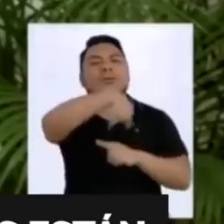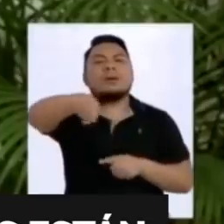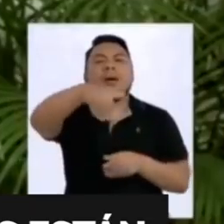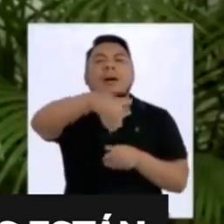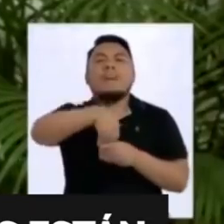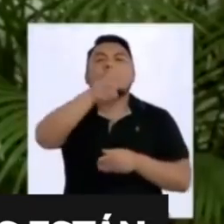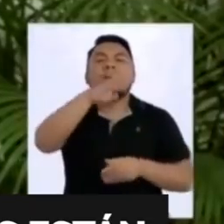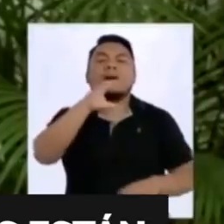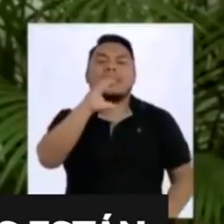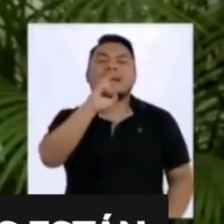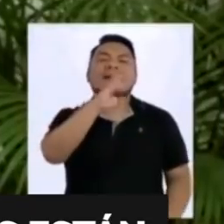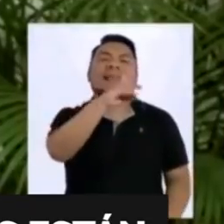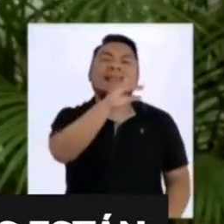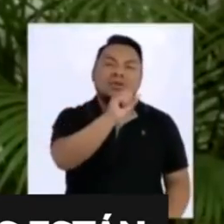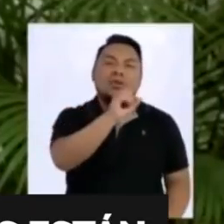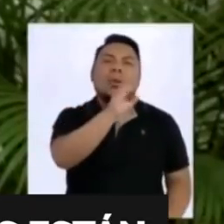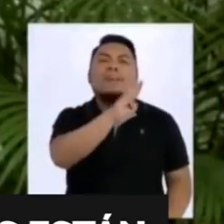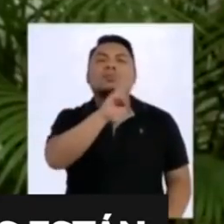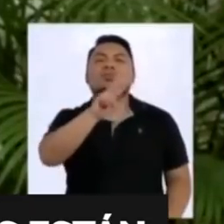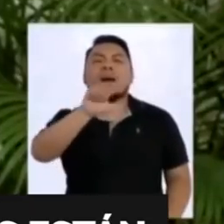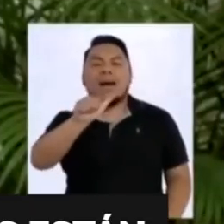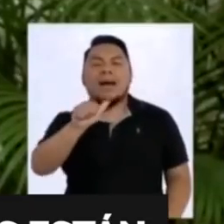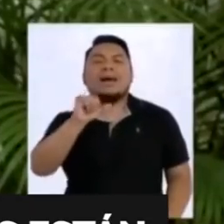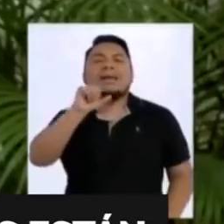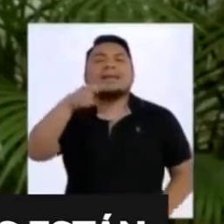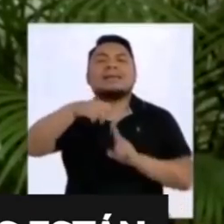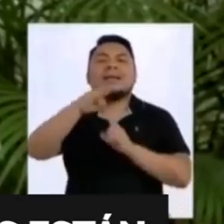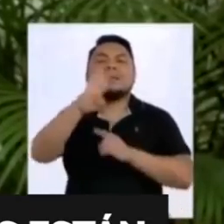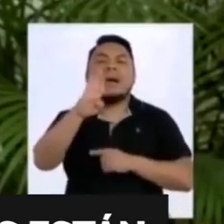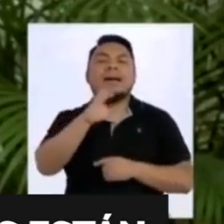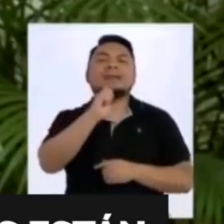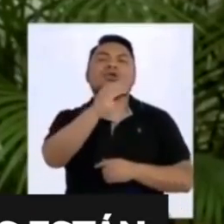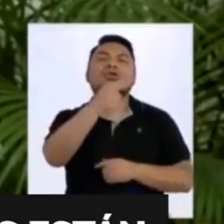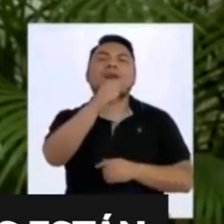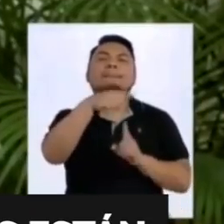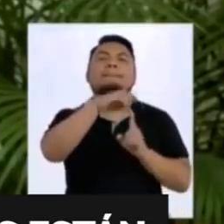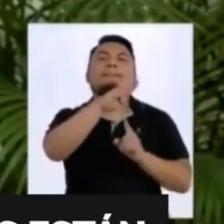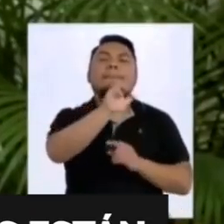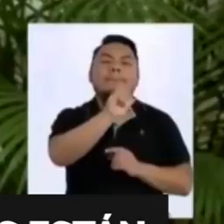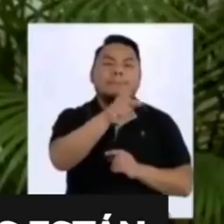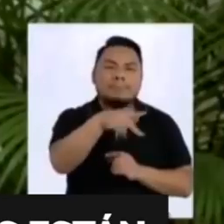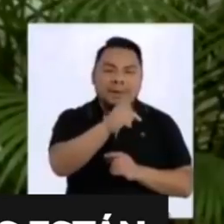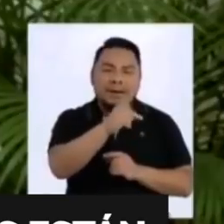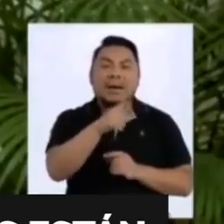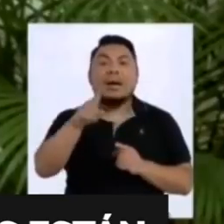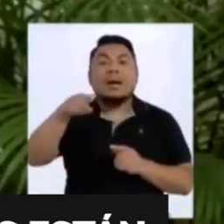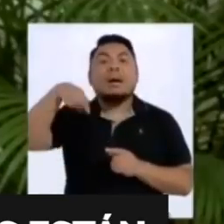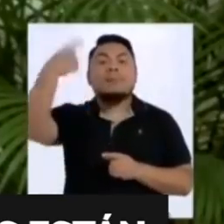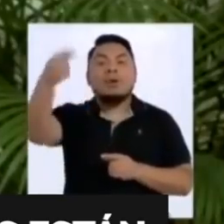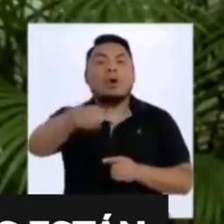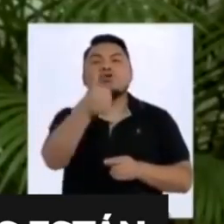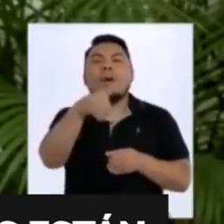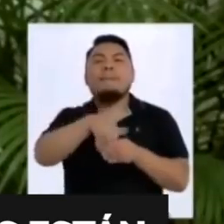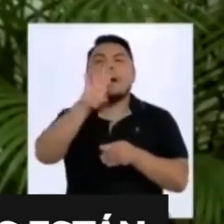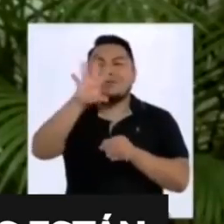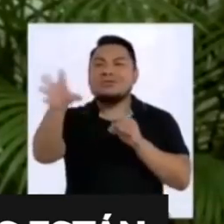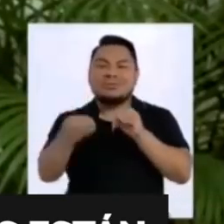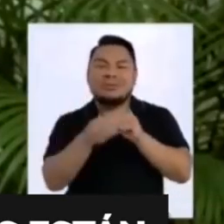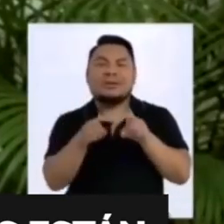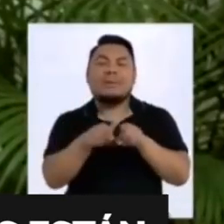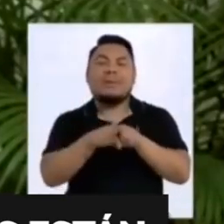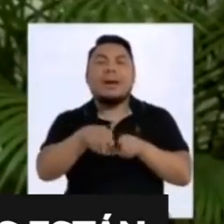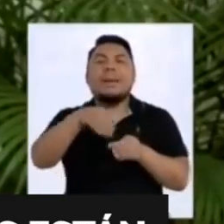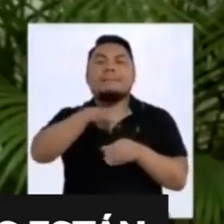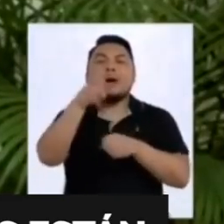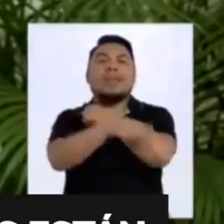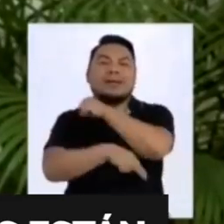bancos de crédito, BBVA, Interbank, Scotiabank, y próximamente también van a entrar otros bancos, además del Banco de